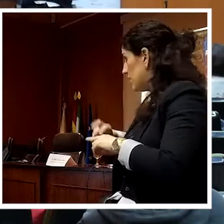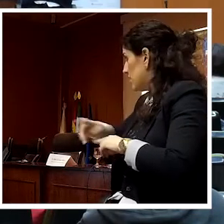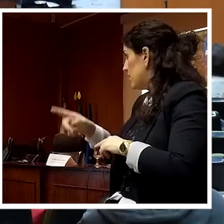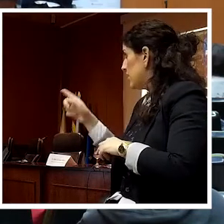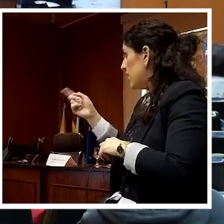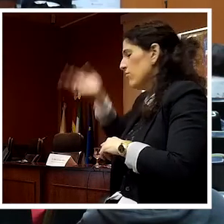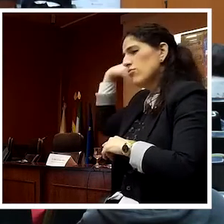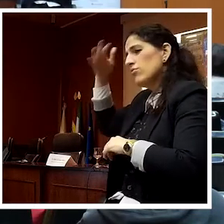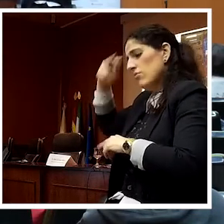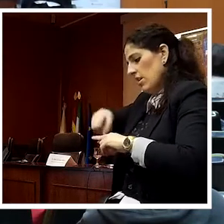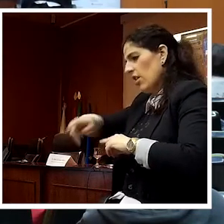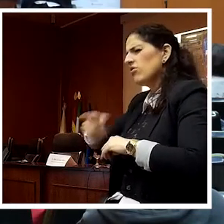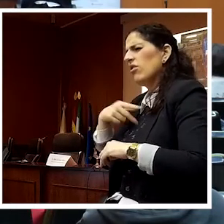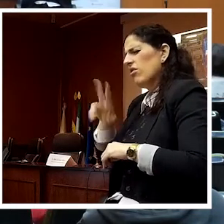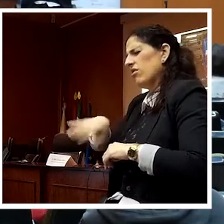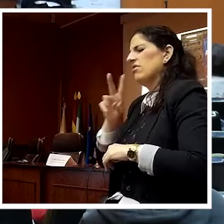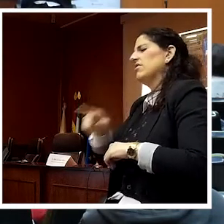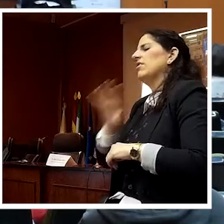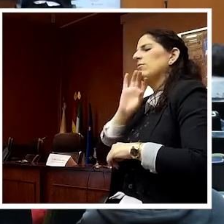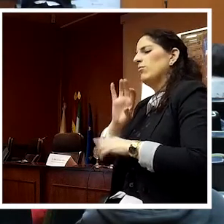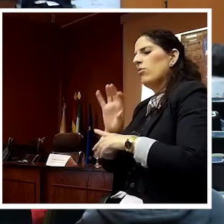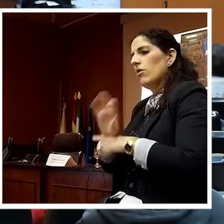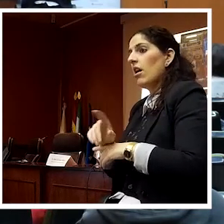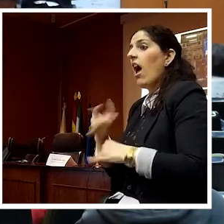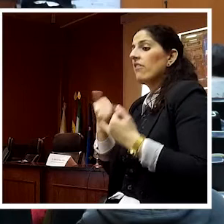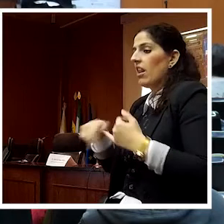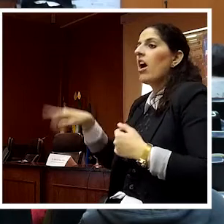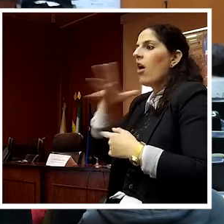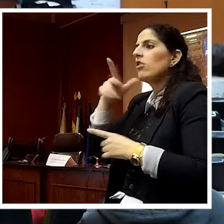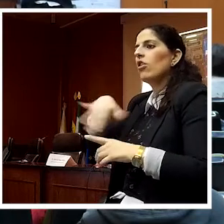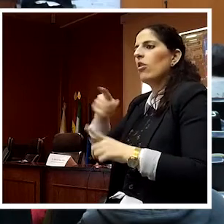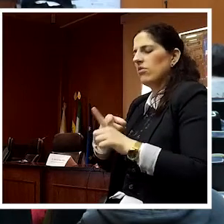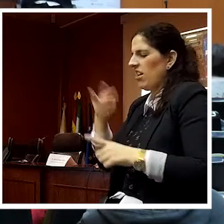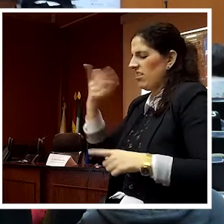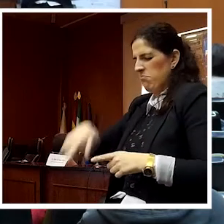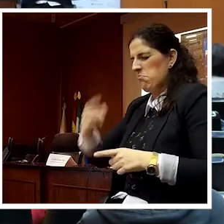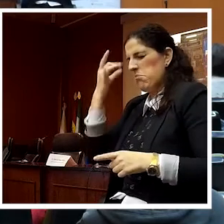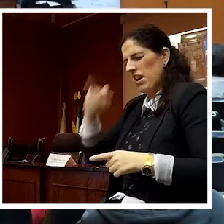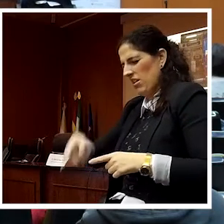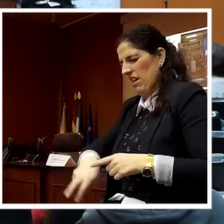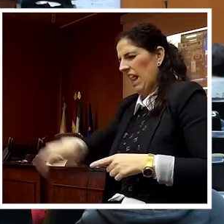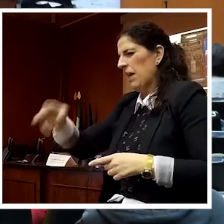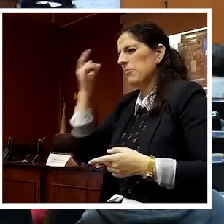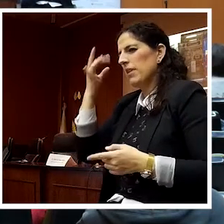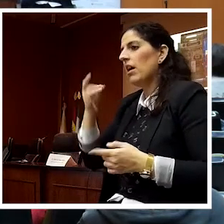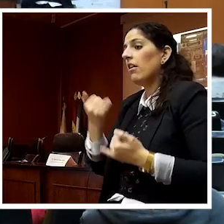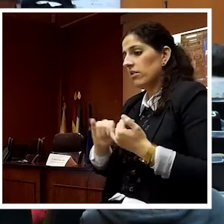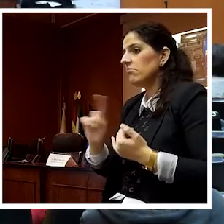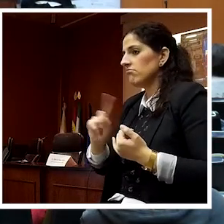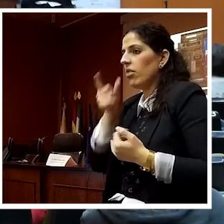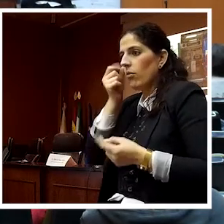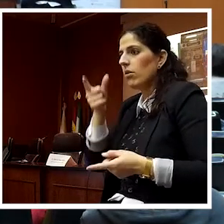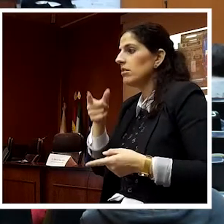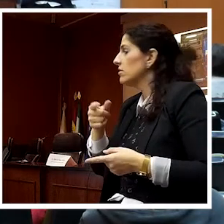cuando lo pusieron hace años, todos nos reíamos. Bien, ahora todos lo usamos para subir y bajar, porque